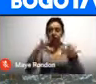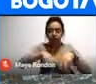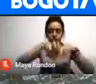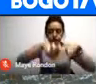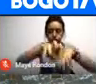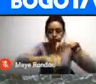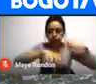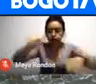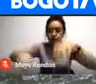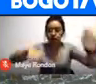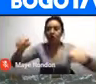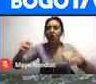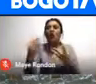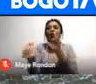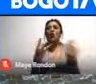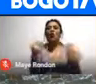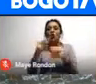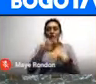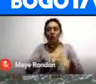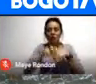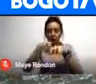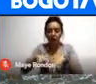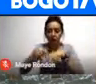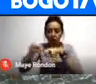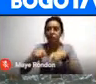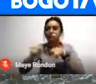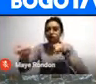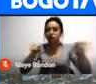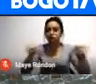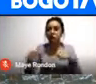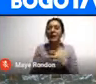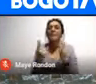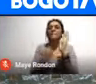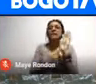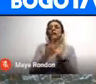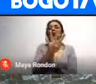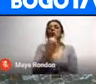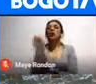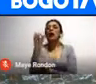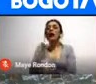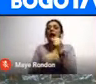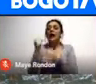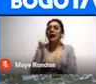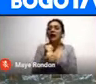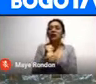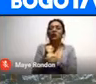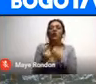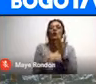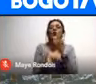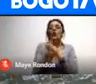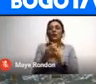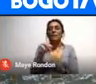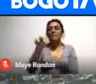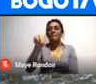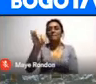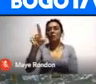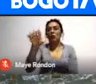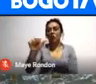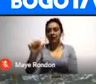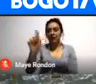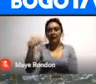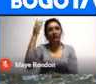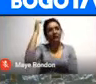años Aparecen grupos De agricultores Y alfareros Que hace 1.400 años Aparecen los muiscas Que tienen un mito De la